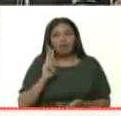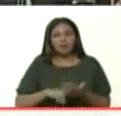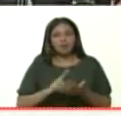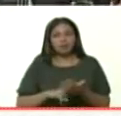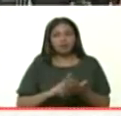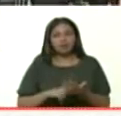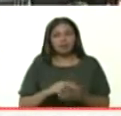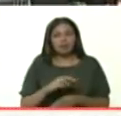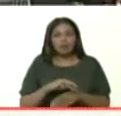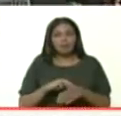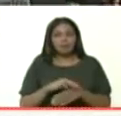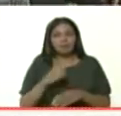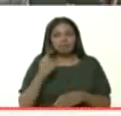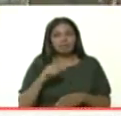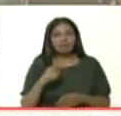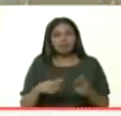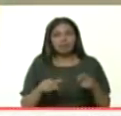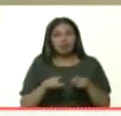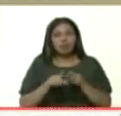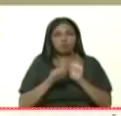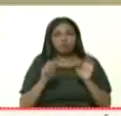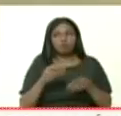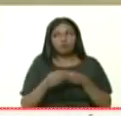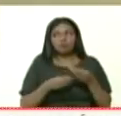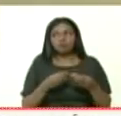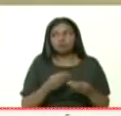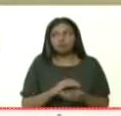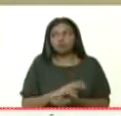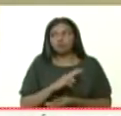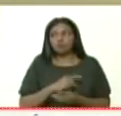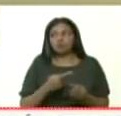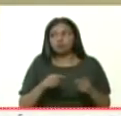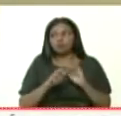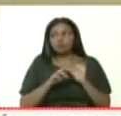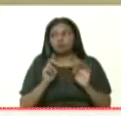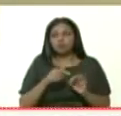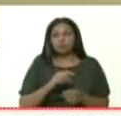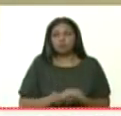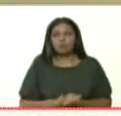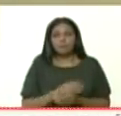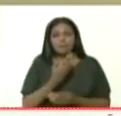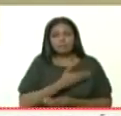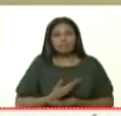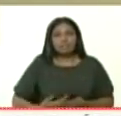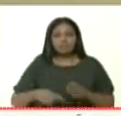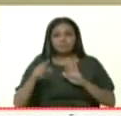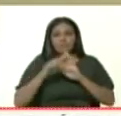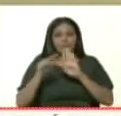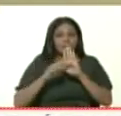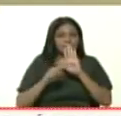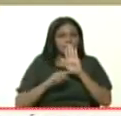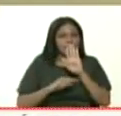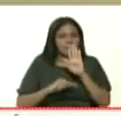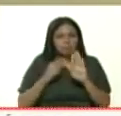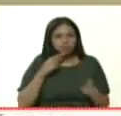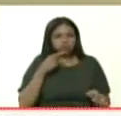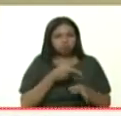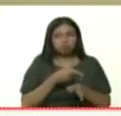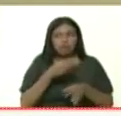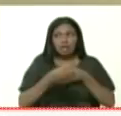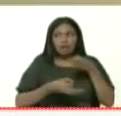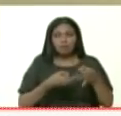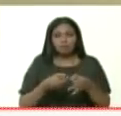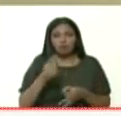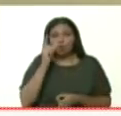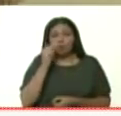Las ministras que tengo te dicen la verdad, por cruda y dura que sea, presidente, esto, esto, esto y esto. No quiere decir que los